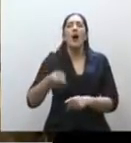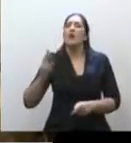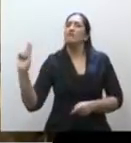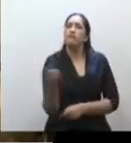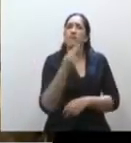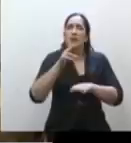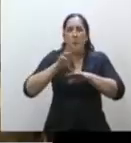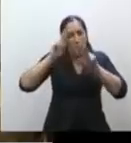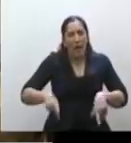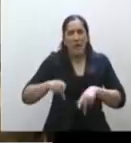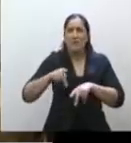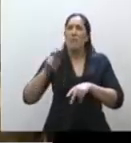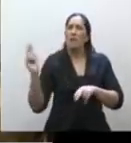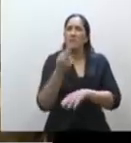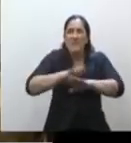mortalidad infantil,